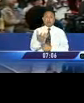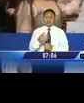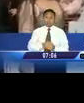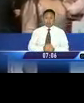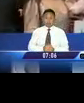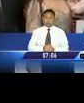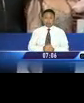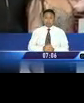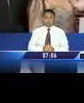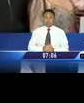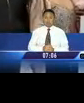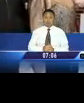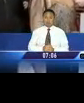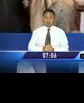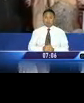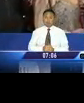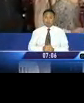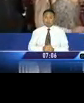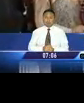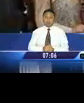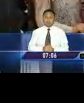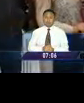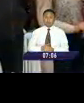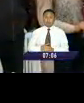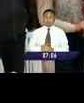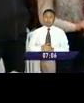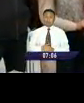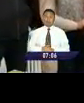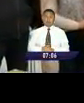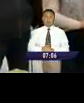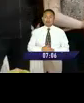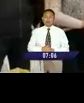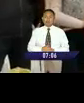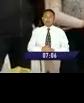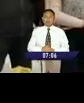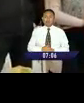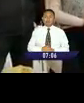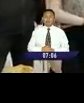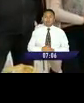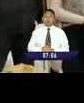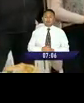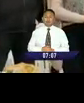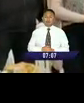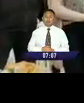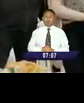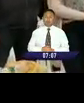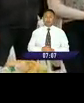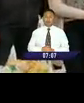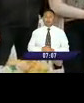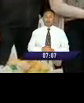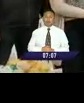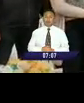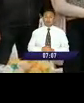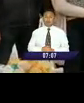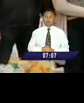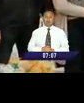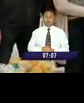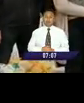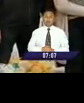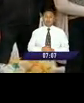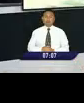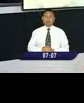entregó créditos. Con imágenes de José Cedeño desde la provincia del Carchi, informa Miriam